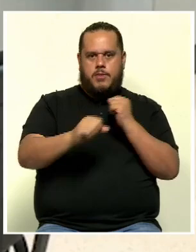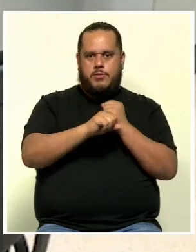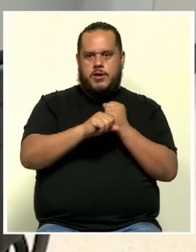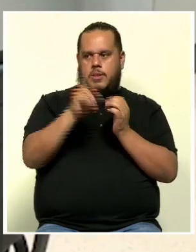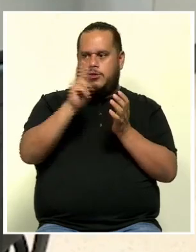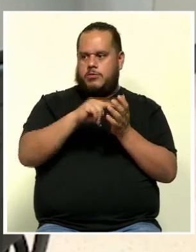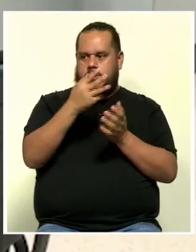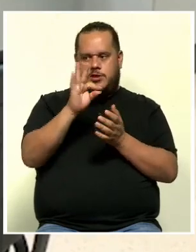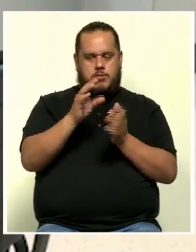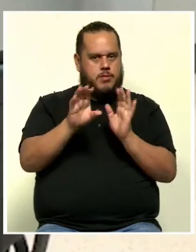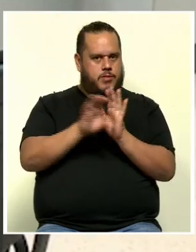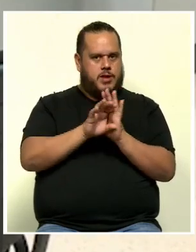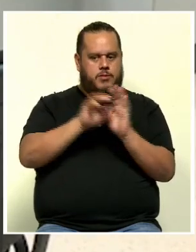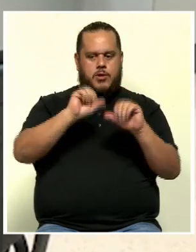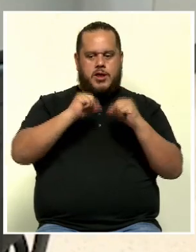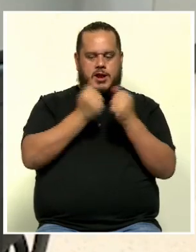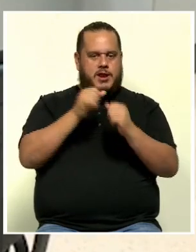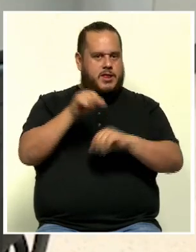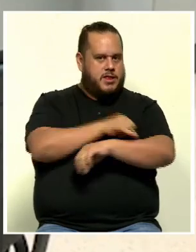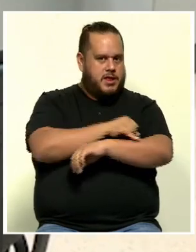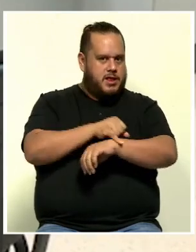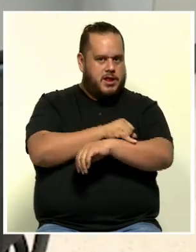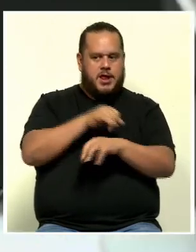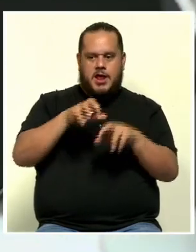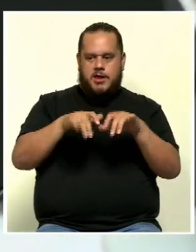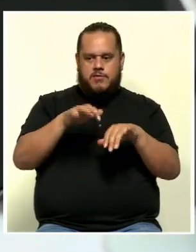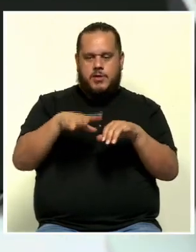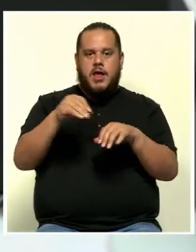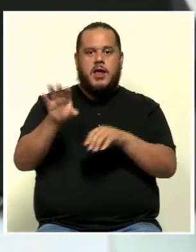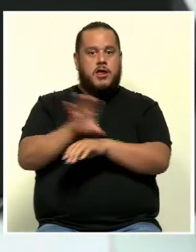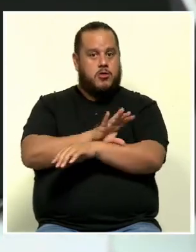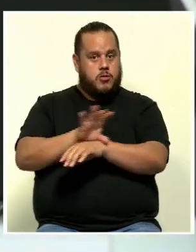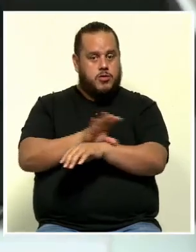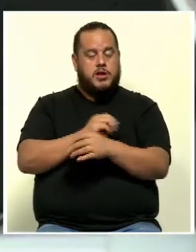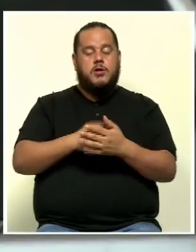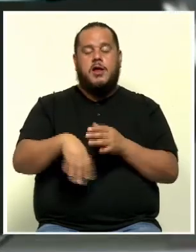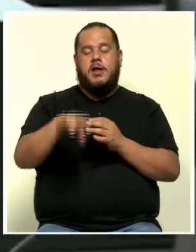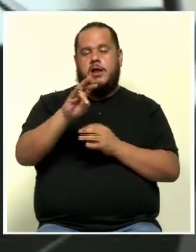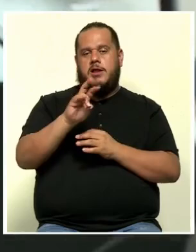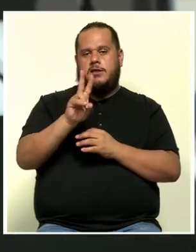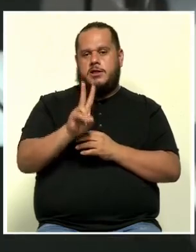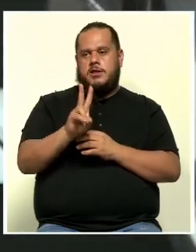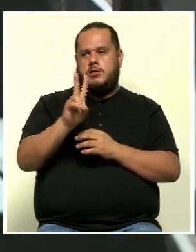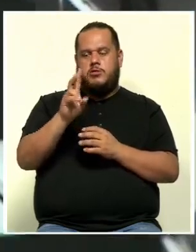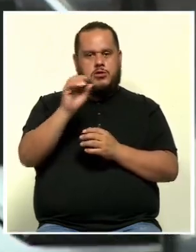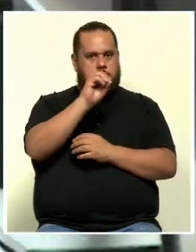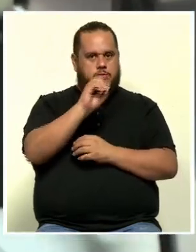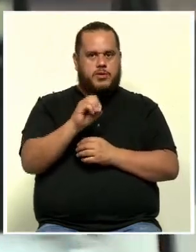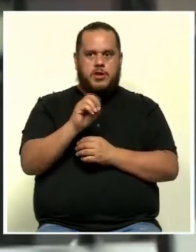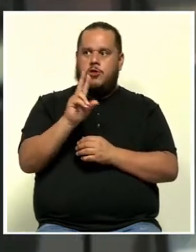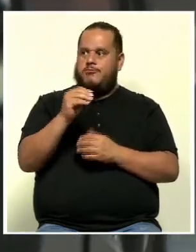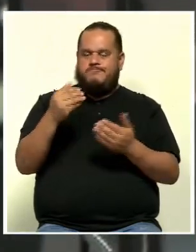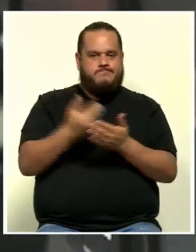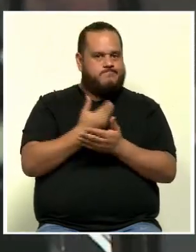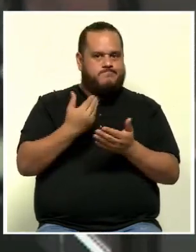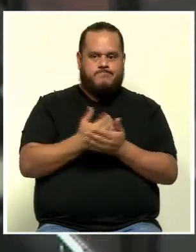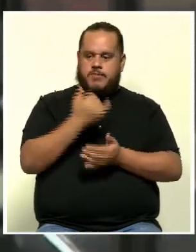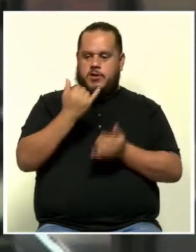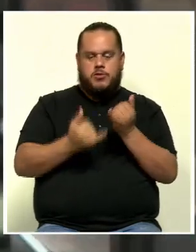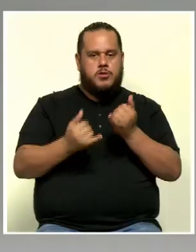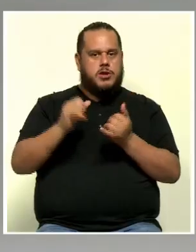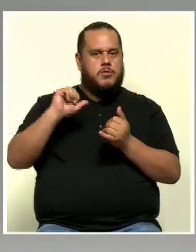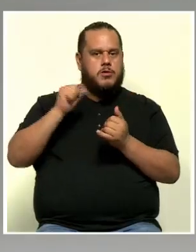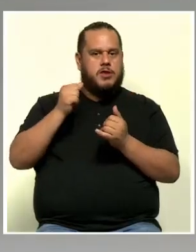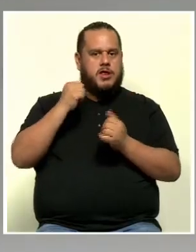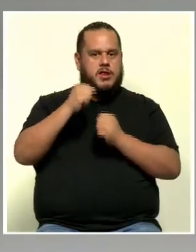Por ejemplo, en el área de Ingeniería, Informática y Computación, el 72% no se había actualizado en los últimos 10